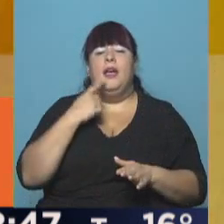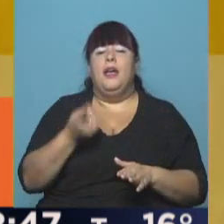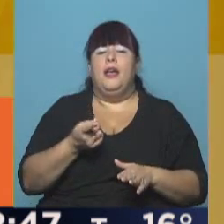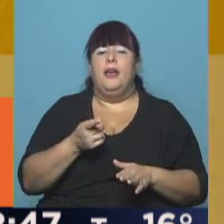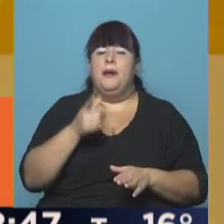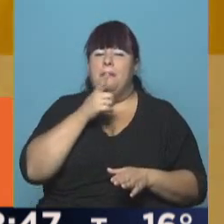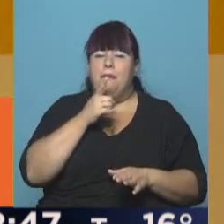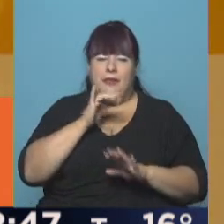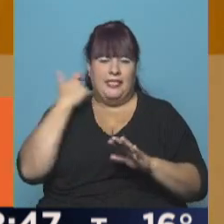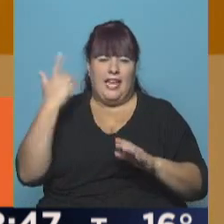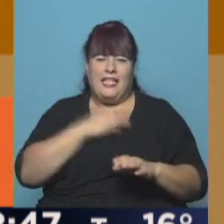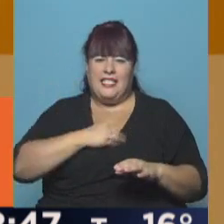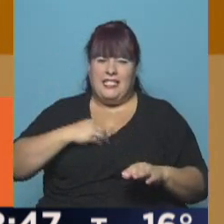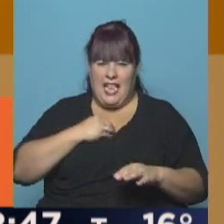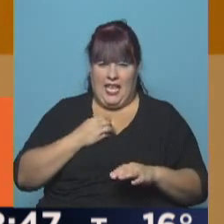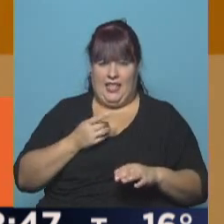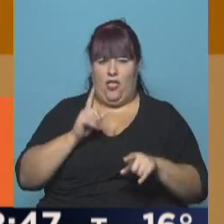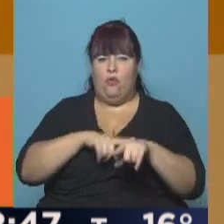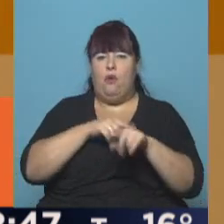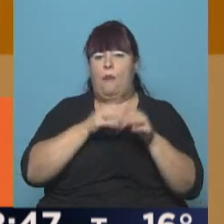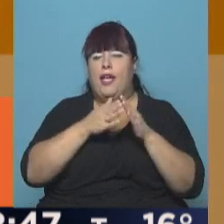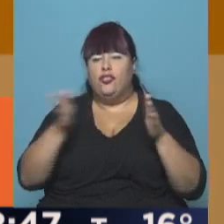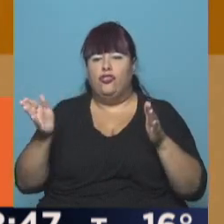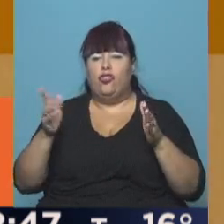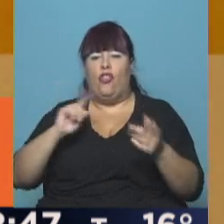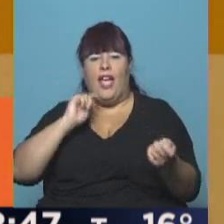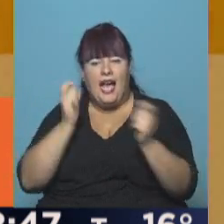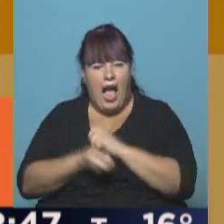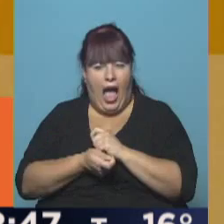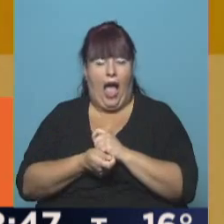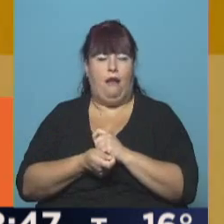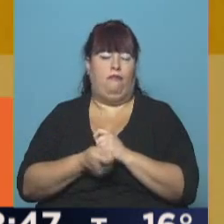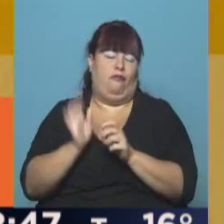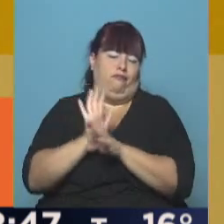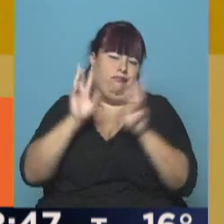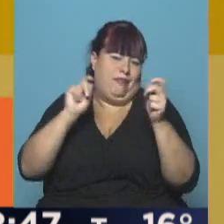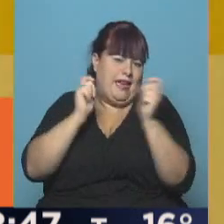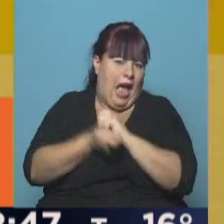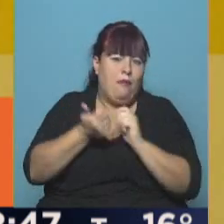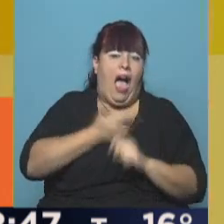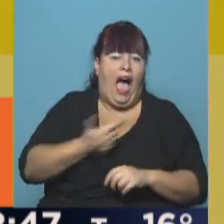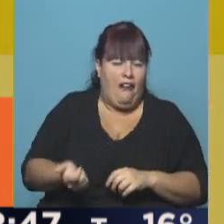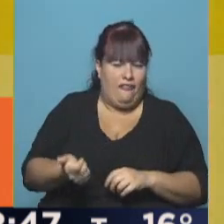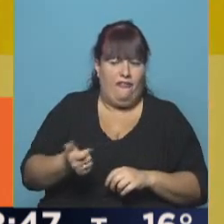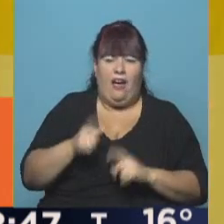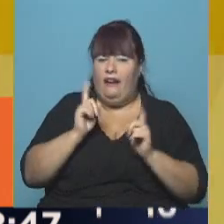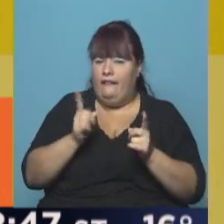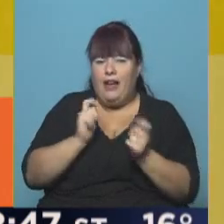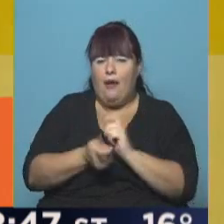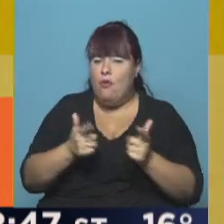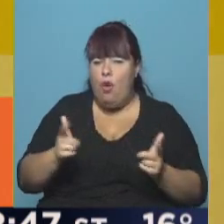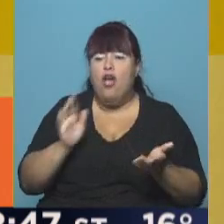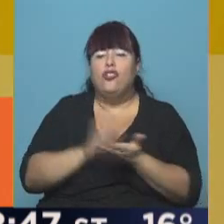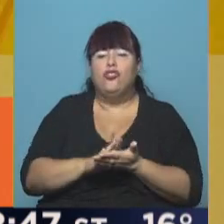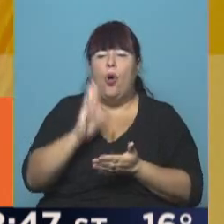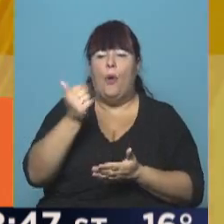la sensación instalada, digo, después de un proceso de renovación, entre comillas, de la AFA, que nada cambia. Respecto a